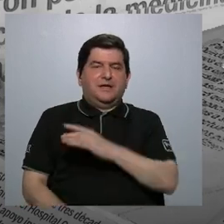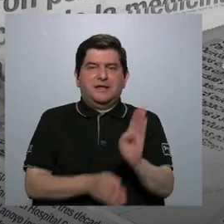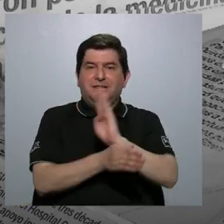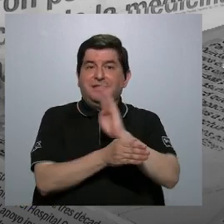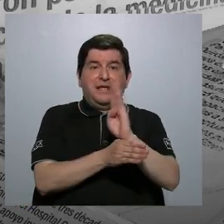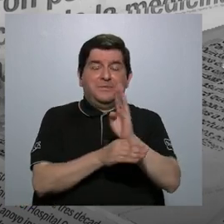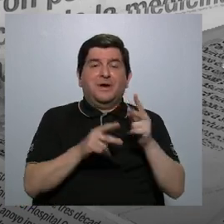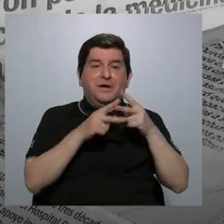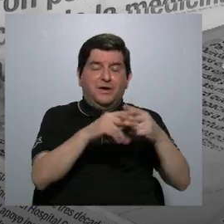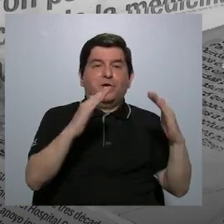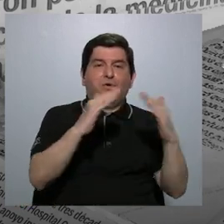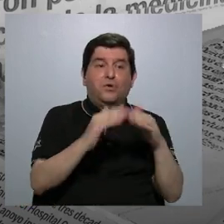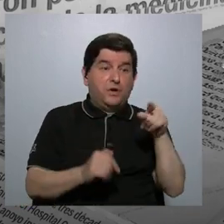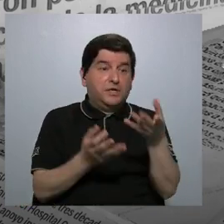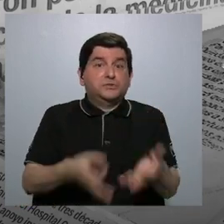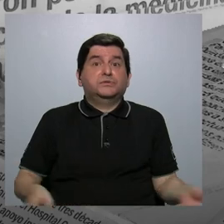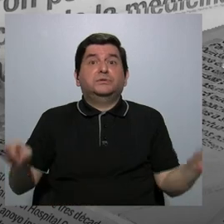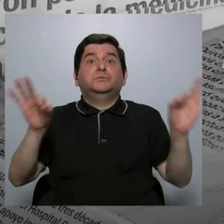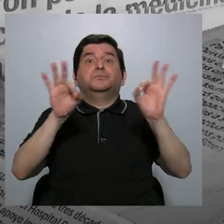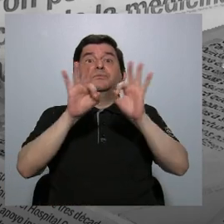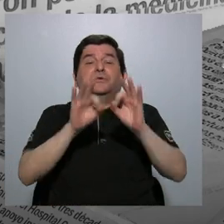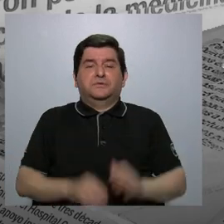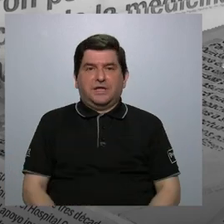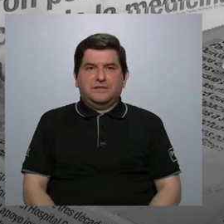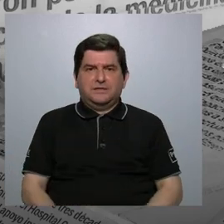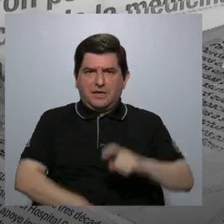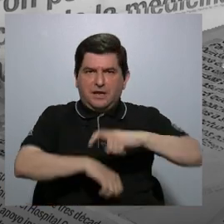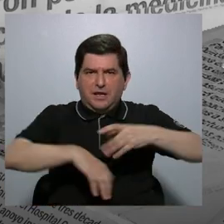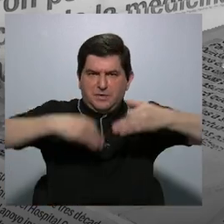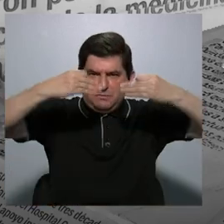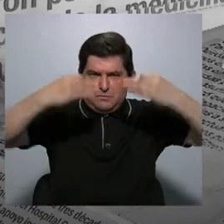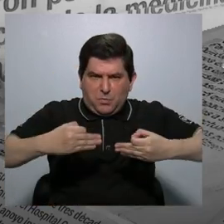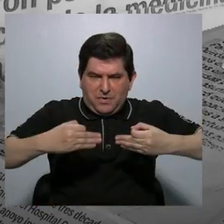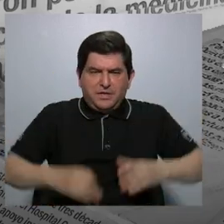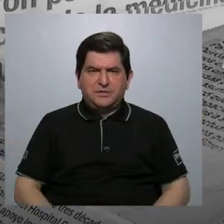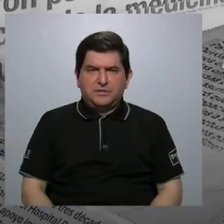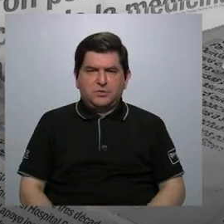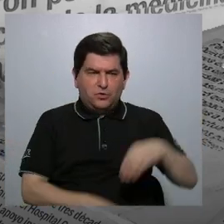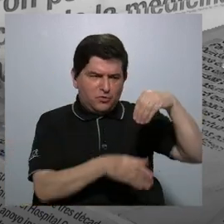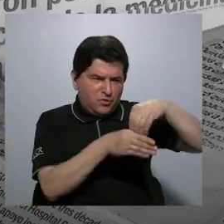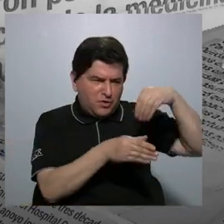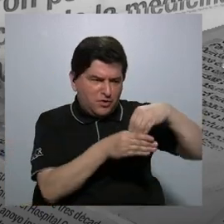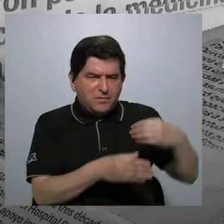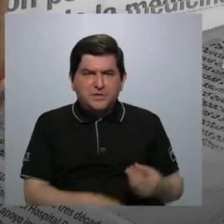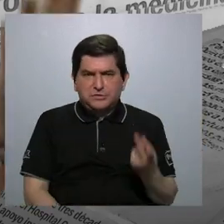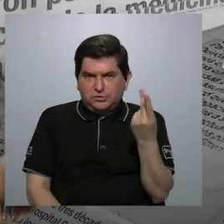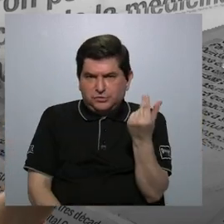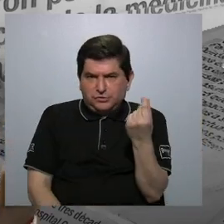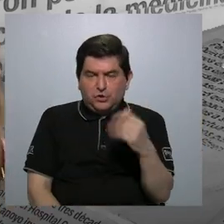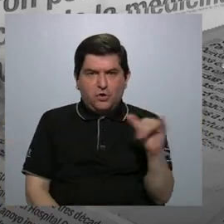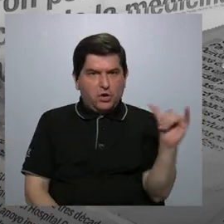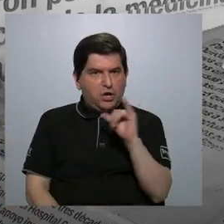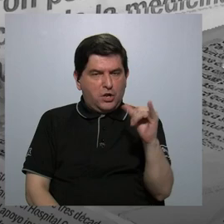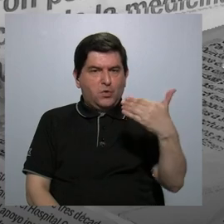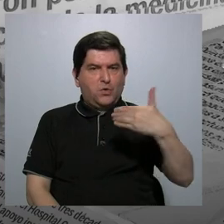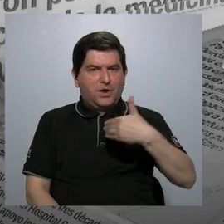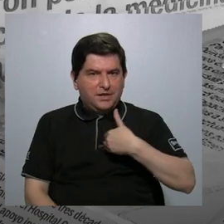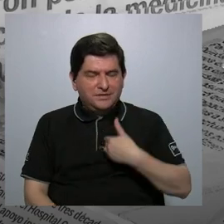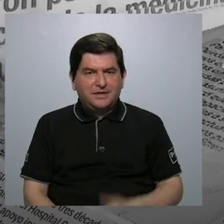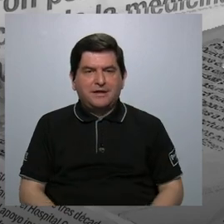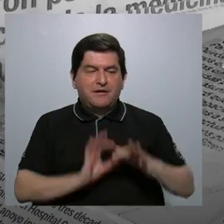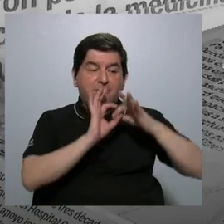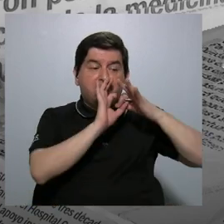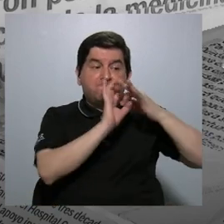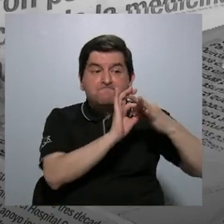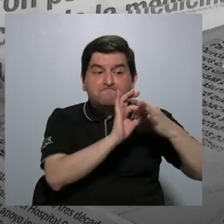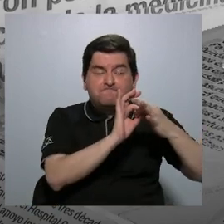Banco. Que esto siempre ha sido muy importante para que la toma de decisiones con respecto a la inversión de los recursos también tenga un amarre